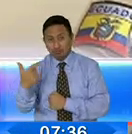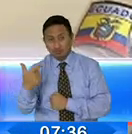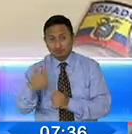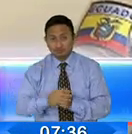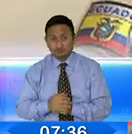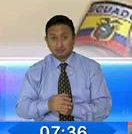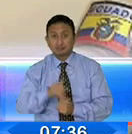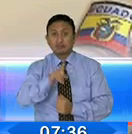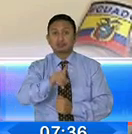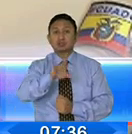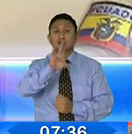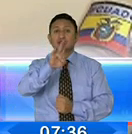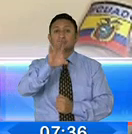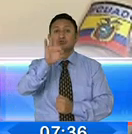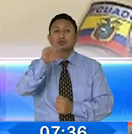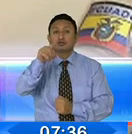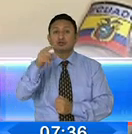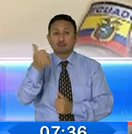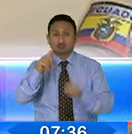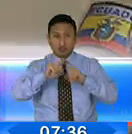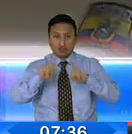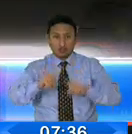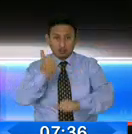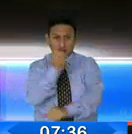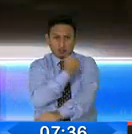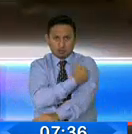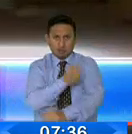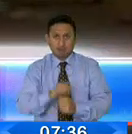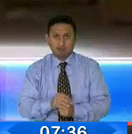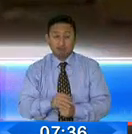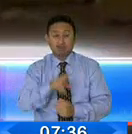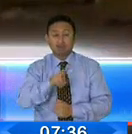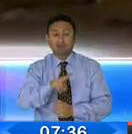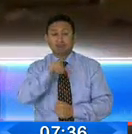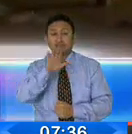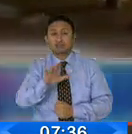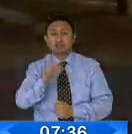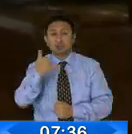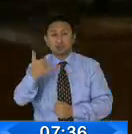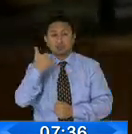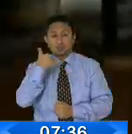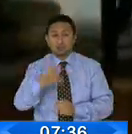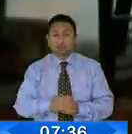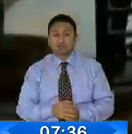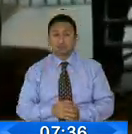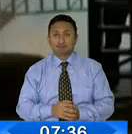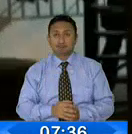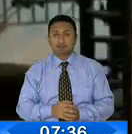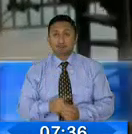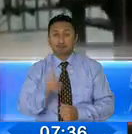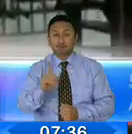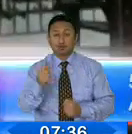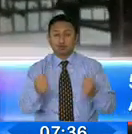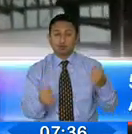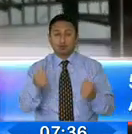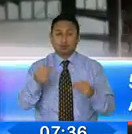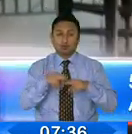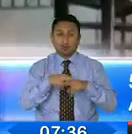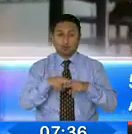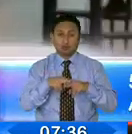179 cartuchos de diferente calibre 23 terminales móviles un vehículo tipo taxi